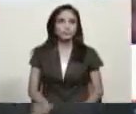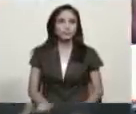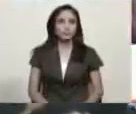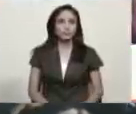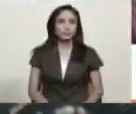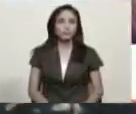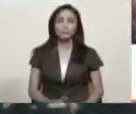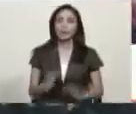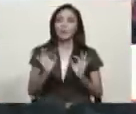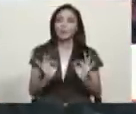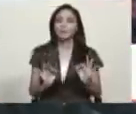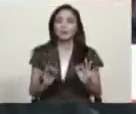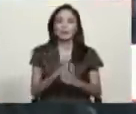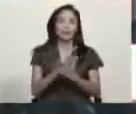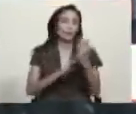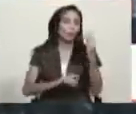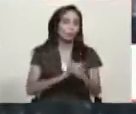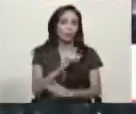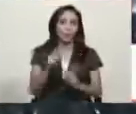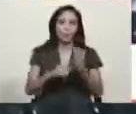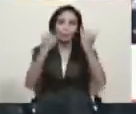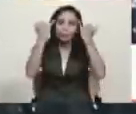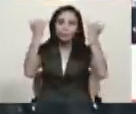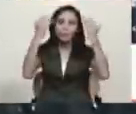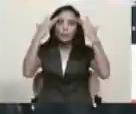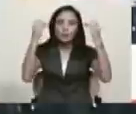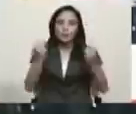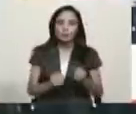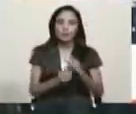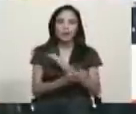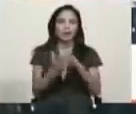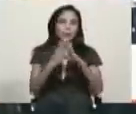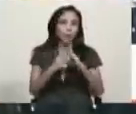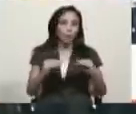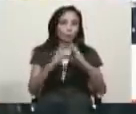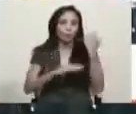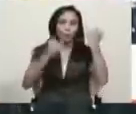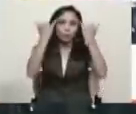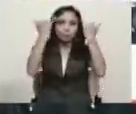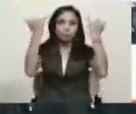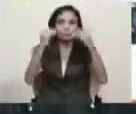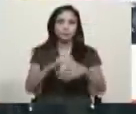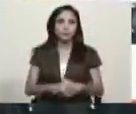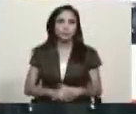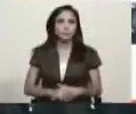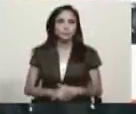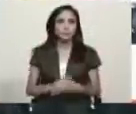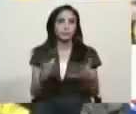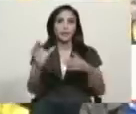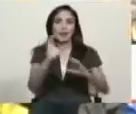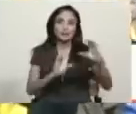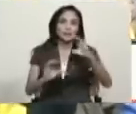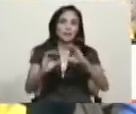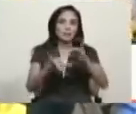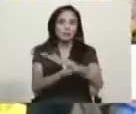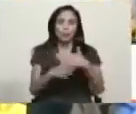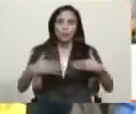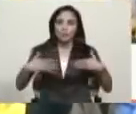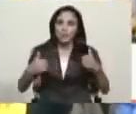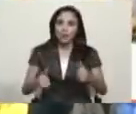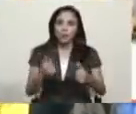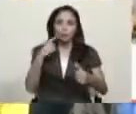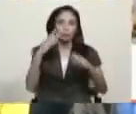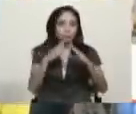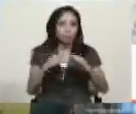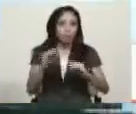Especialistas en todas las materias, en todas las ramas del conocimiento, de las ciencias de la salud.